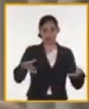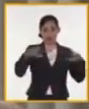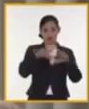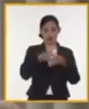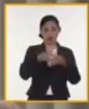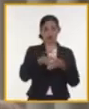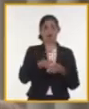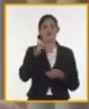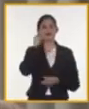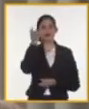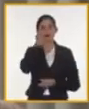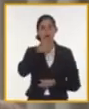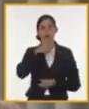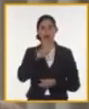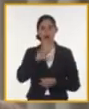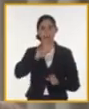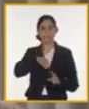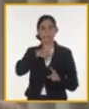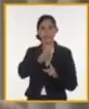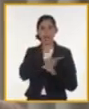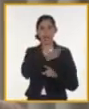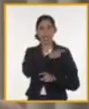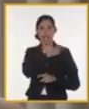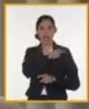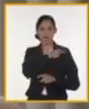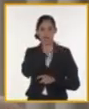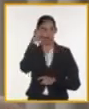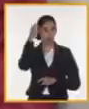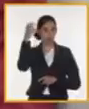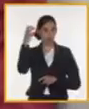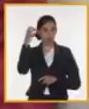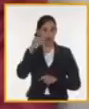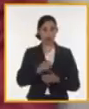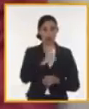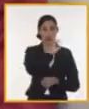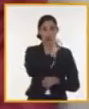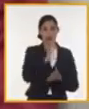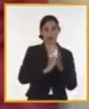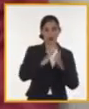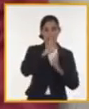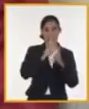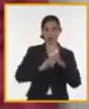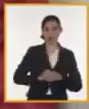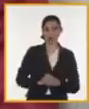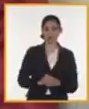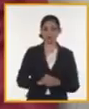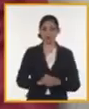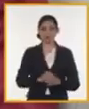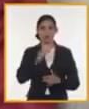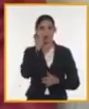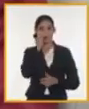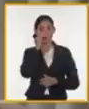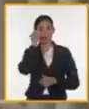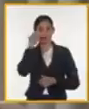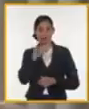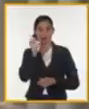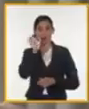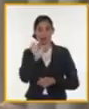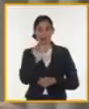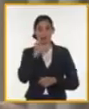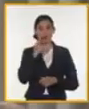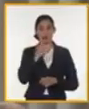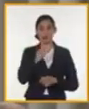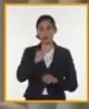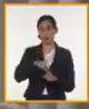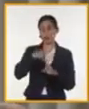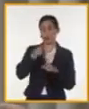FARC y jefe del Estado Mayor del Ejército Occidental. Ha recibido, entre otras condecoraciones,